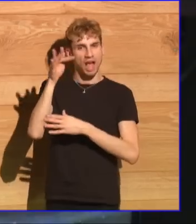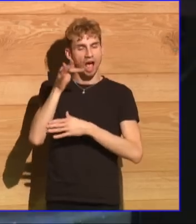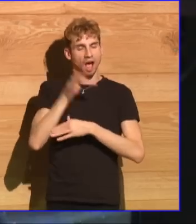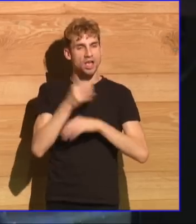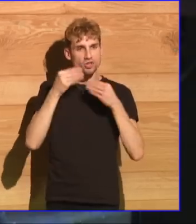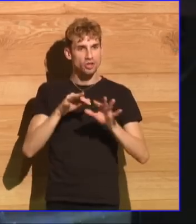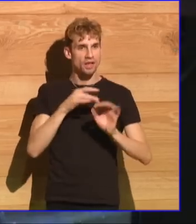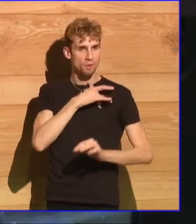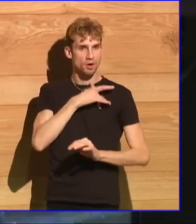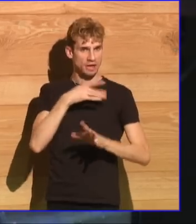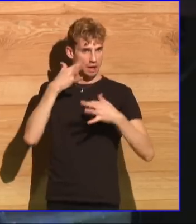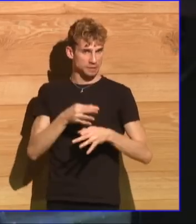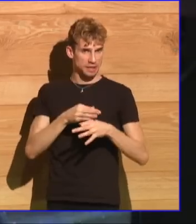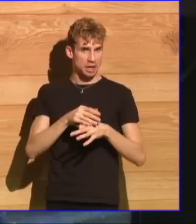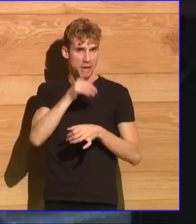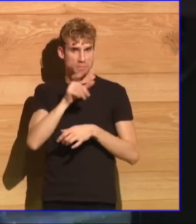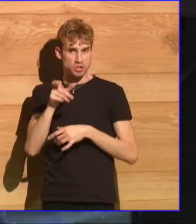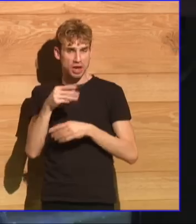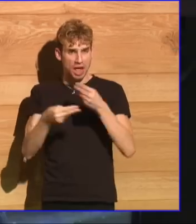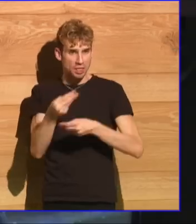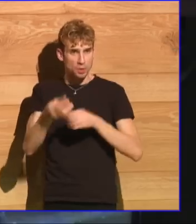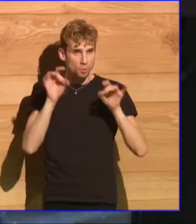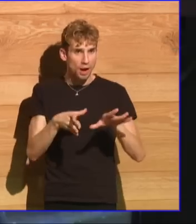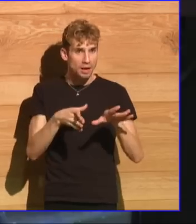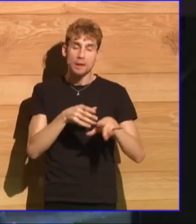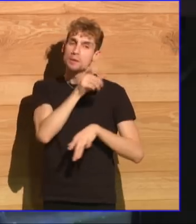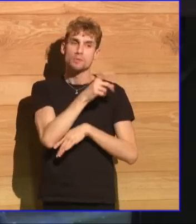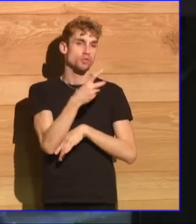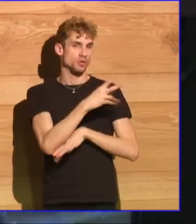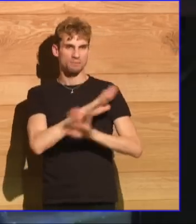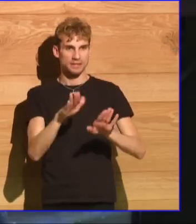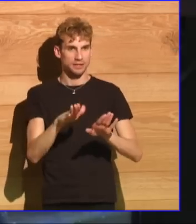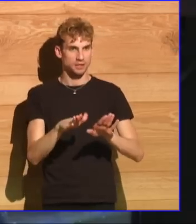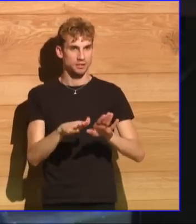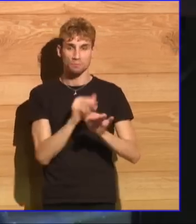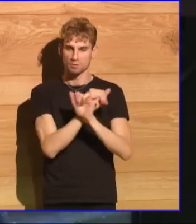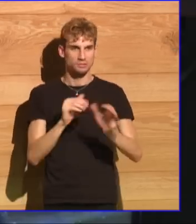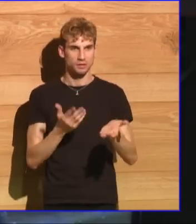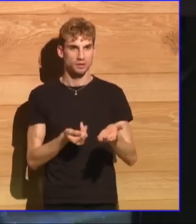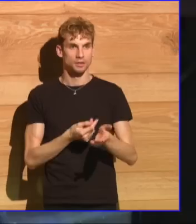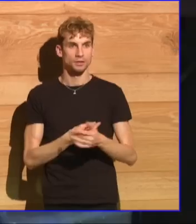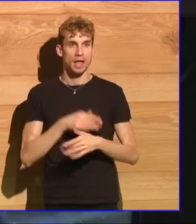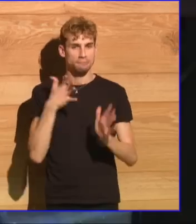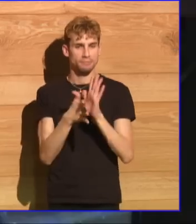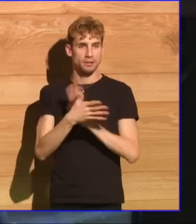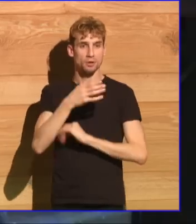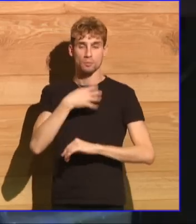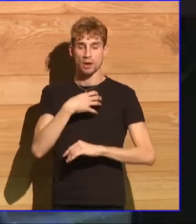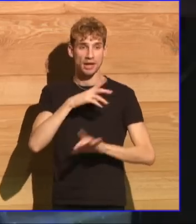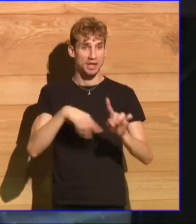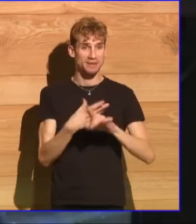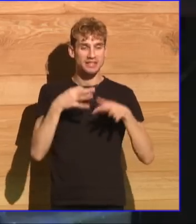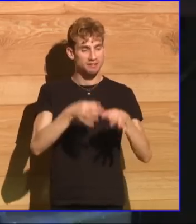hacer 2 en el planeta. Es impresionante, no se puede explicar. Y pasa todo el rato. Tanto